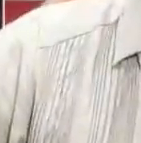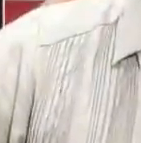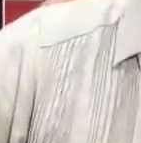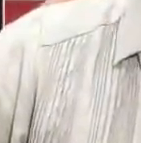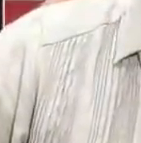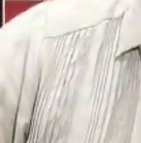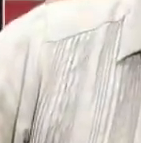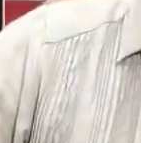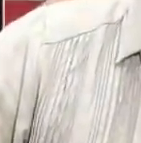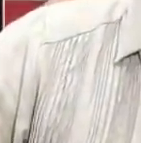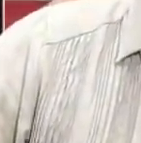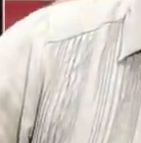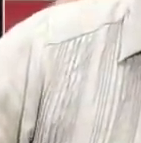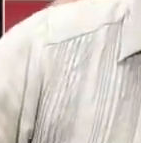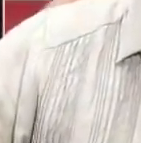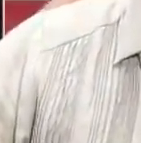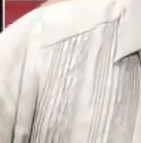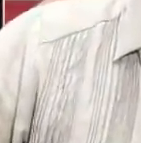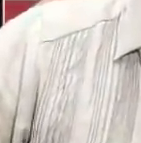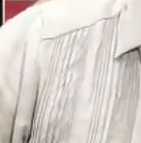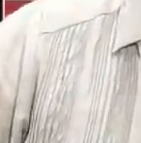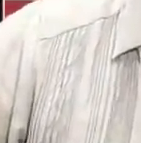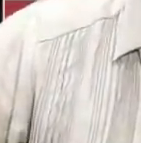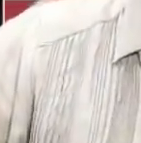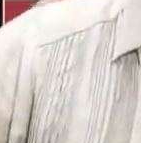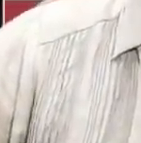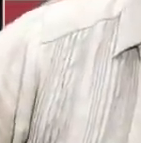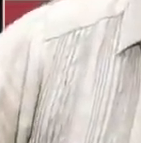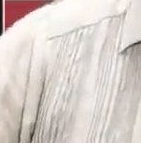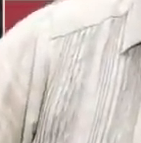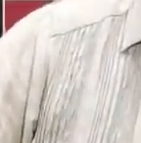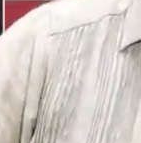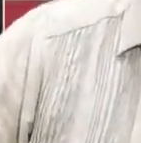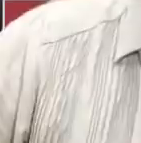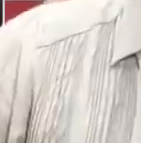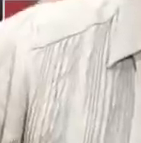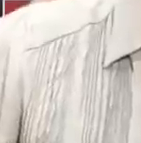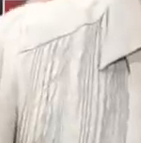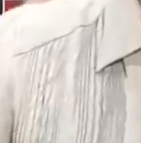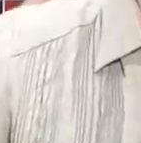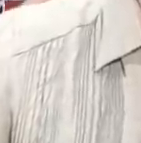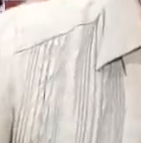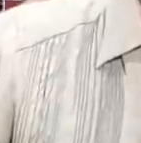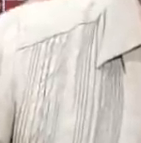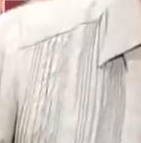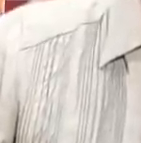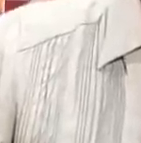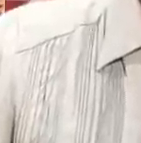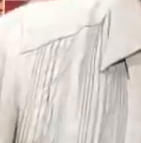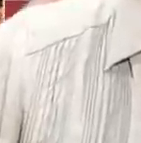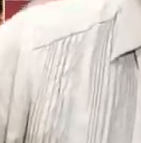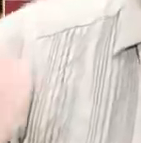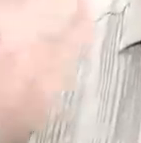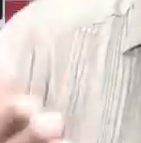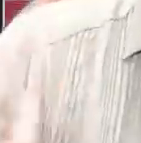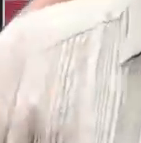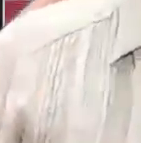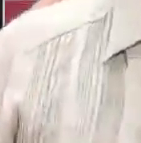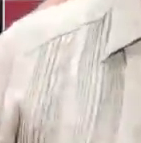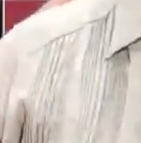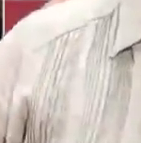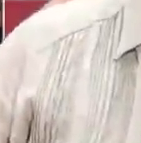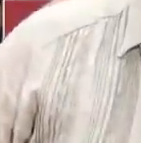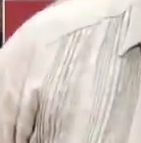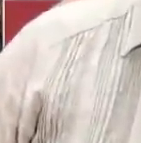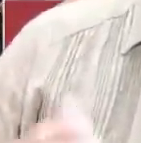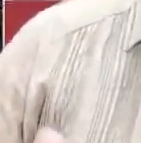Bienvenidos amigos a una nueva información más. Mi nombre es Jesús Domínguez, reportándoles para este canal nuevo que se llama Naughty Tops MX. Si es de tu agrado este